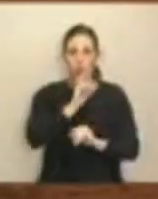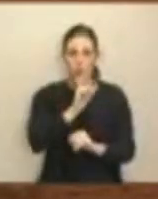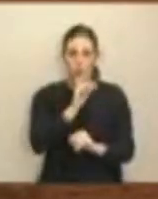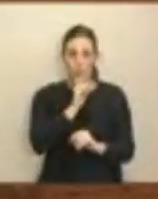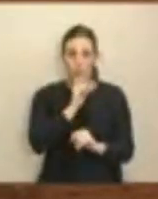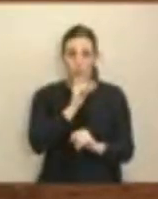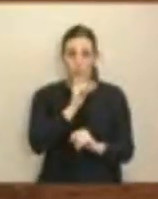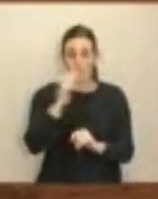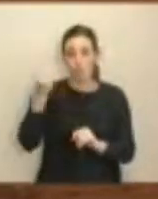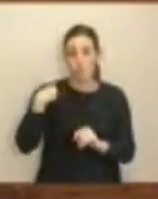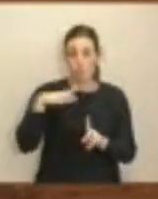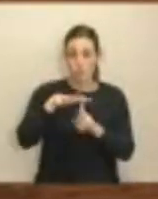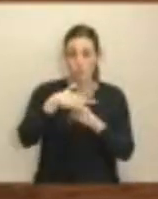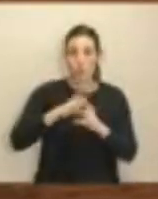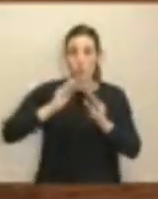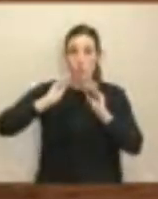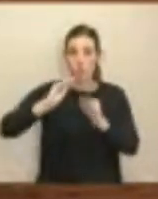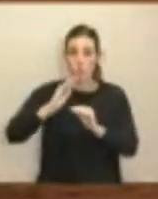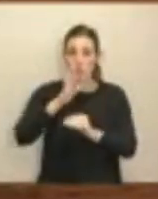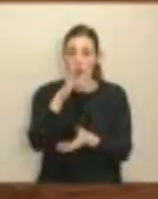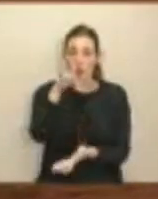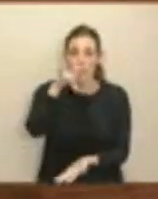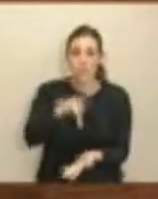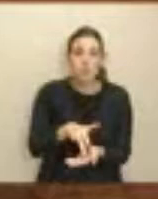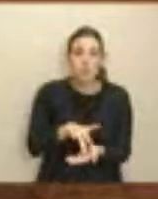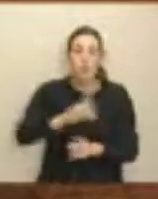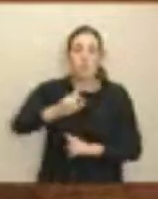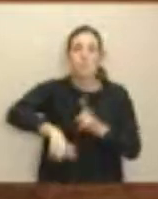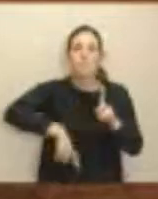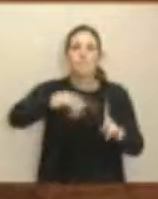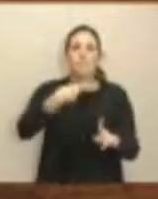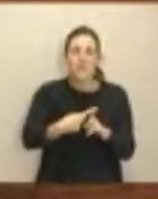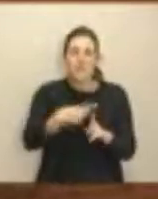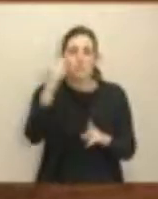en qué escenario se está encontrando y en qué escenario